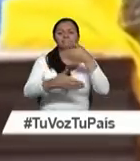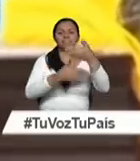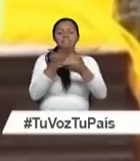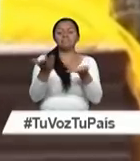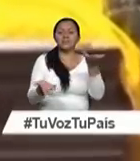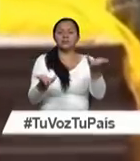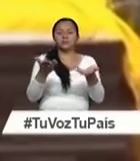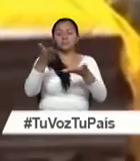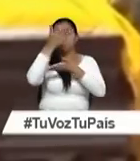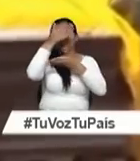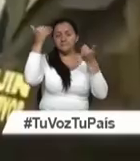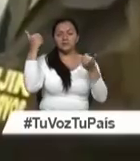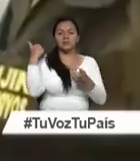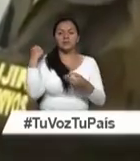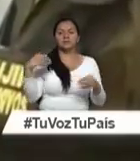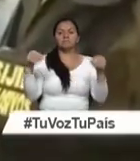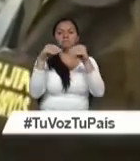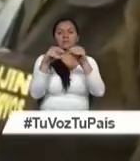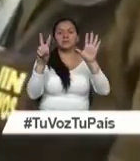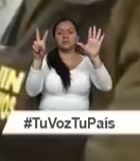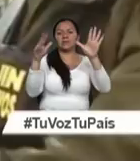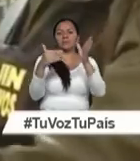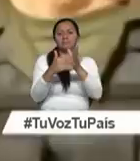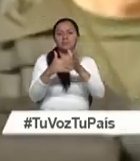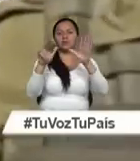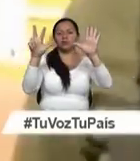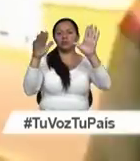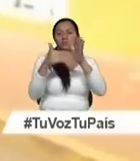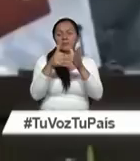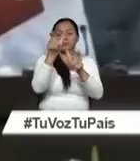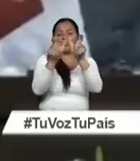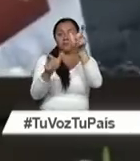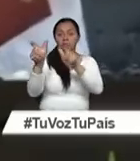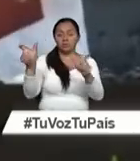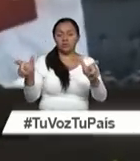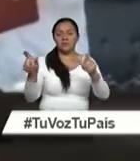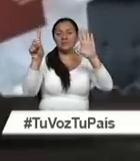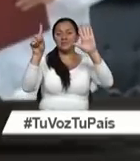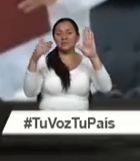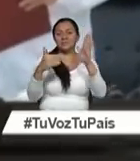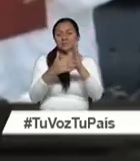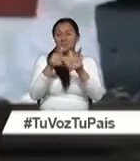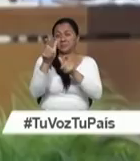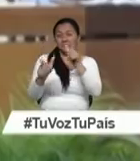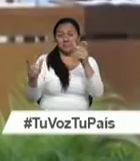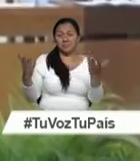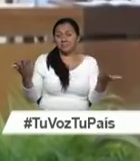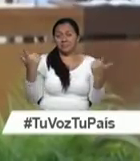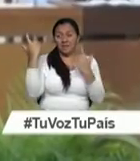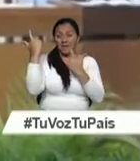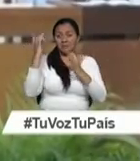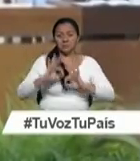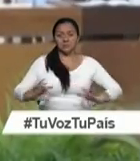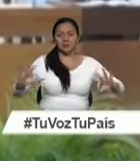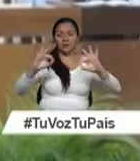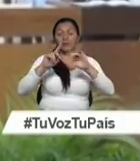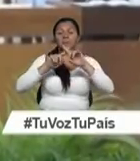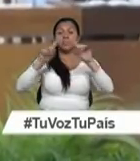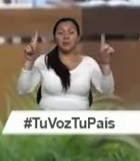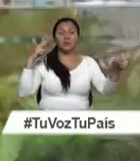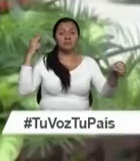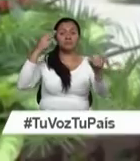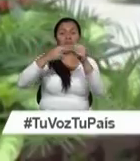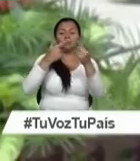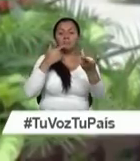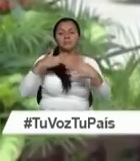que las FARC tienen hoy entre 7.000 y 8.000 combatientes y unos 6.000 milicianos que no están armados, pero que participan en